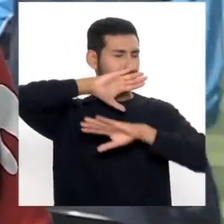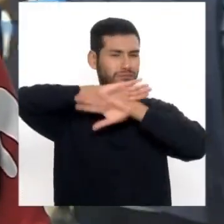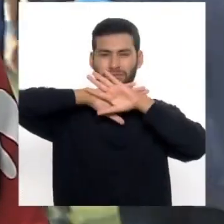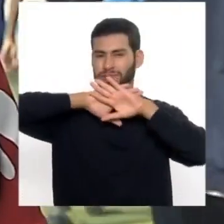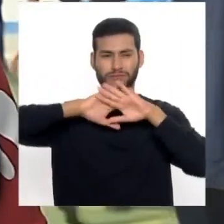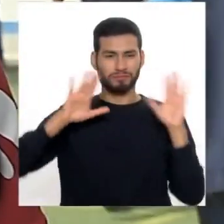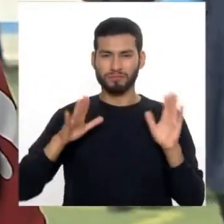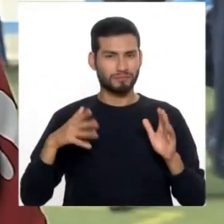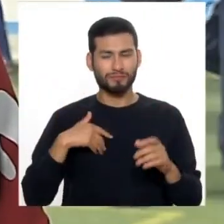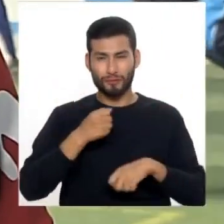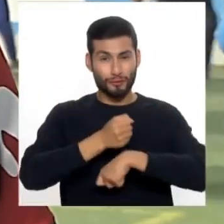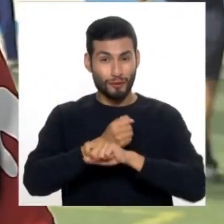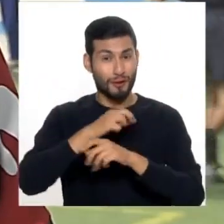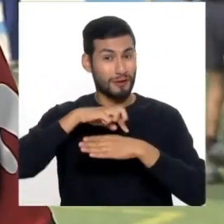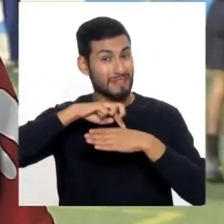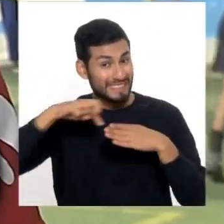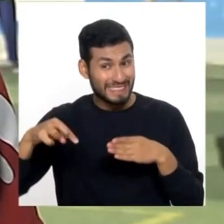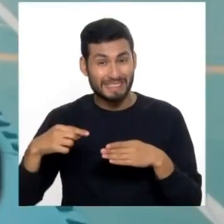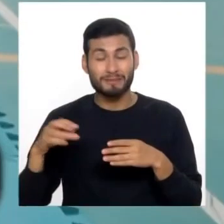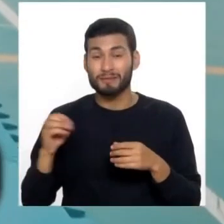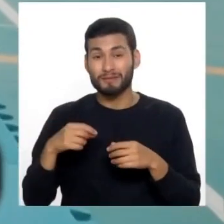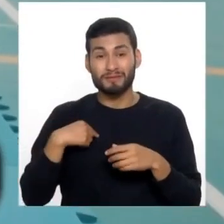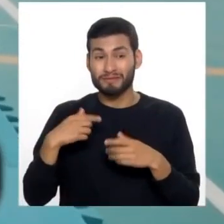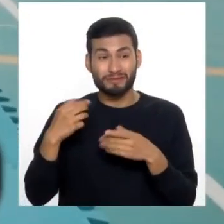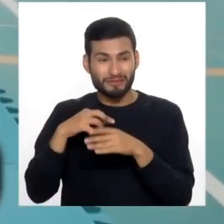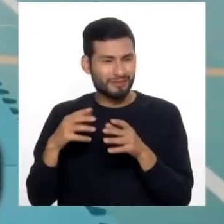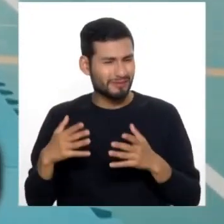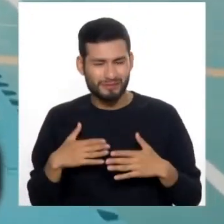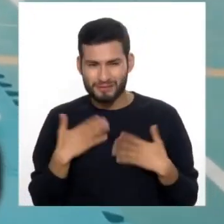de fútbol profesional o semiprofesional.